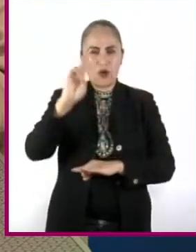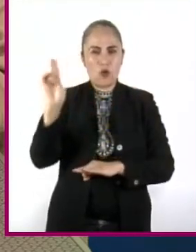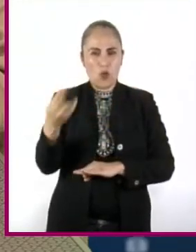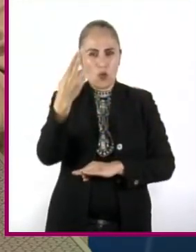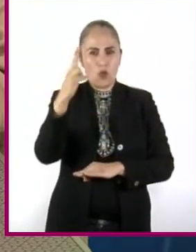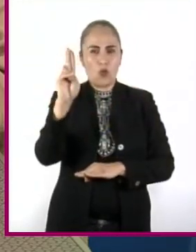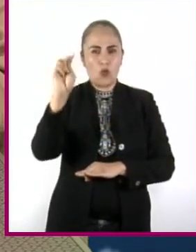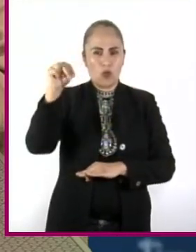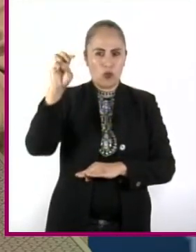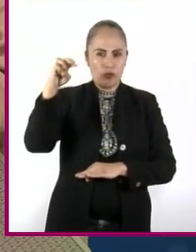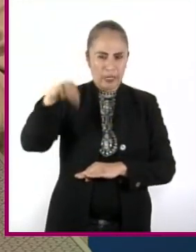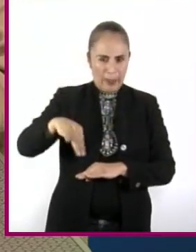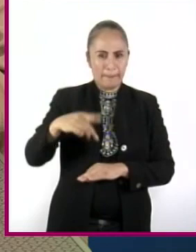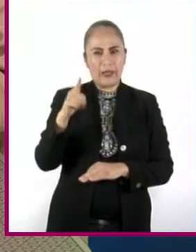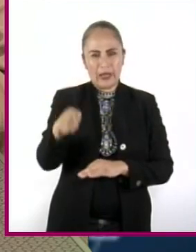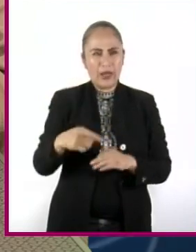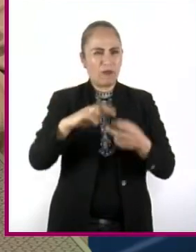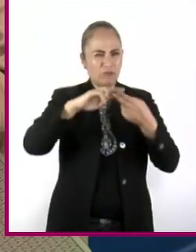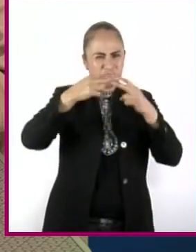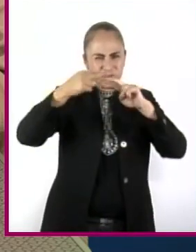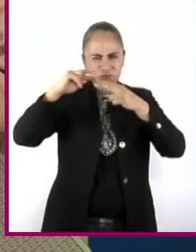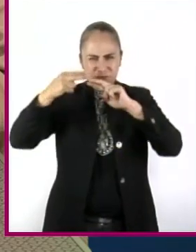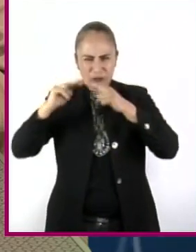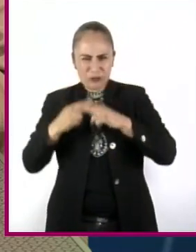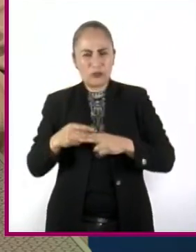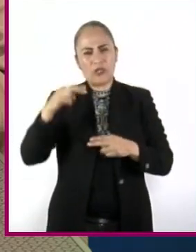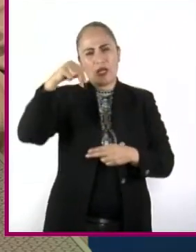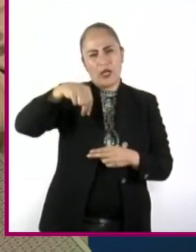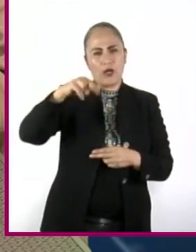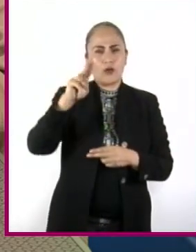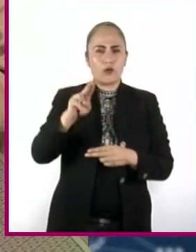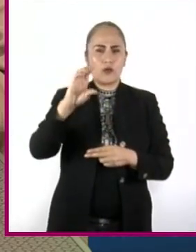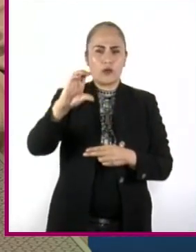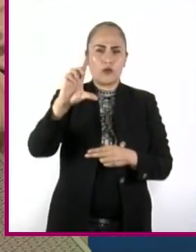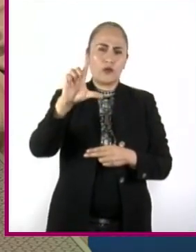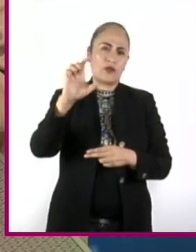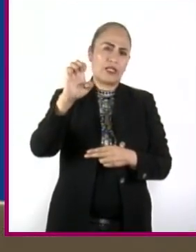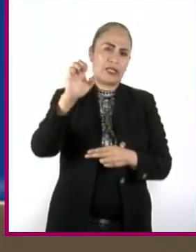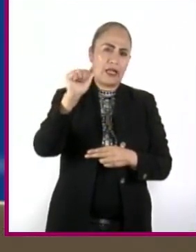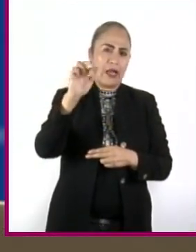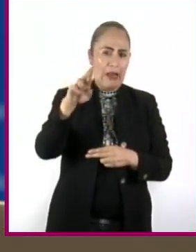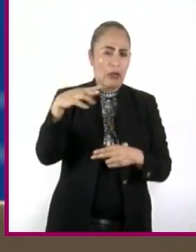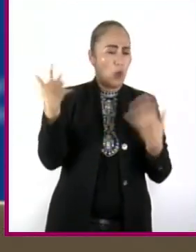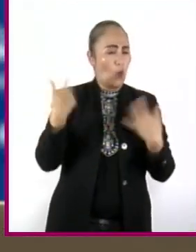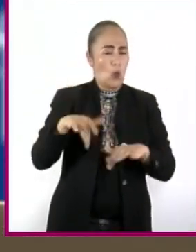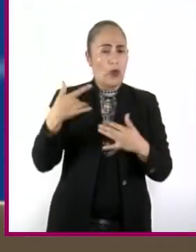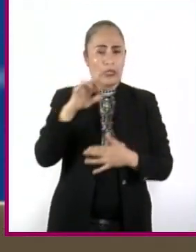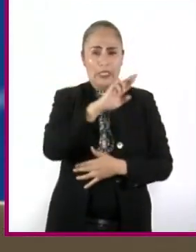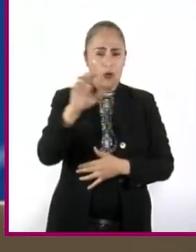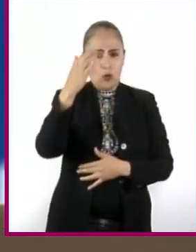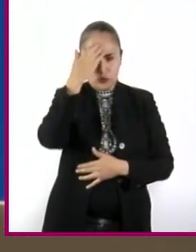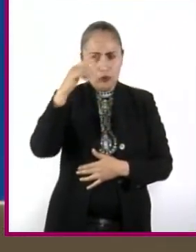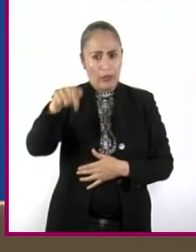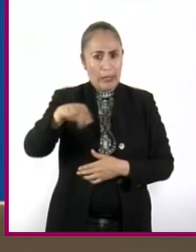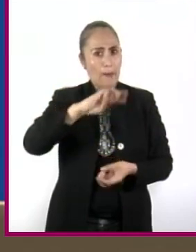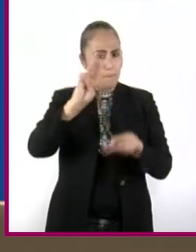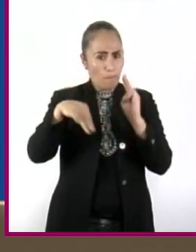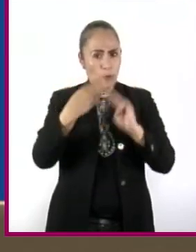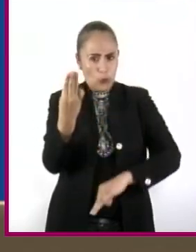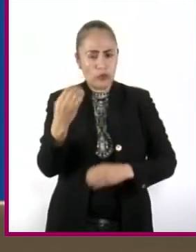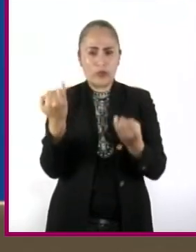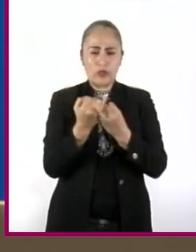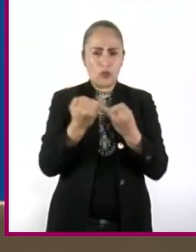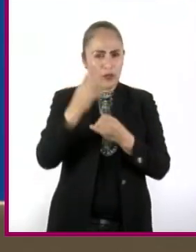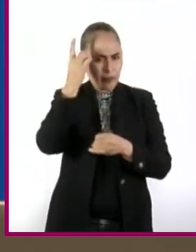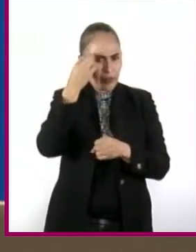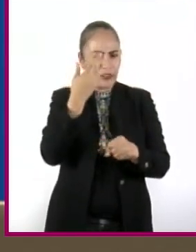trabajo en estructura nuclear y simetrías en la física ha sido reconocido mundialmente. Ha sido director del Instituto de Ciencias